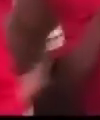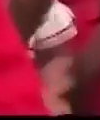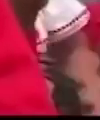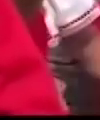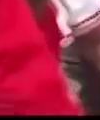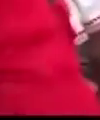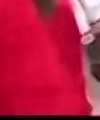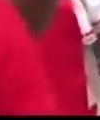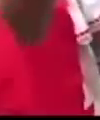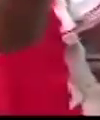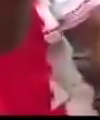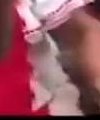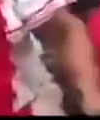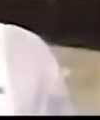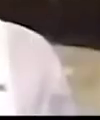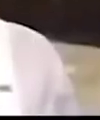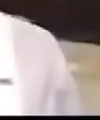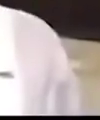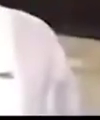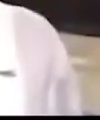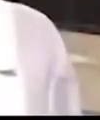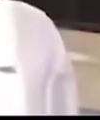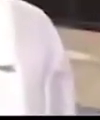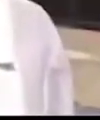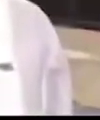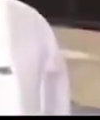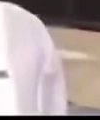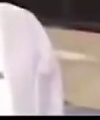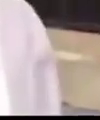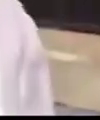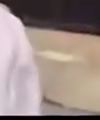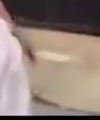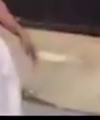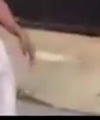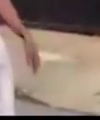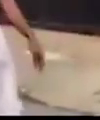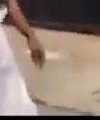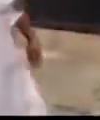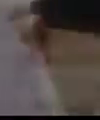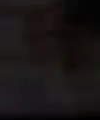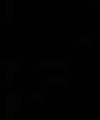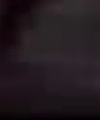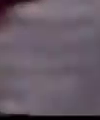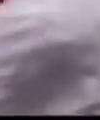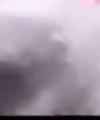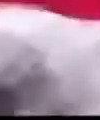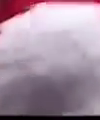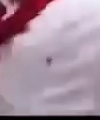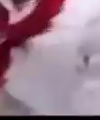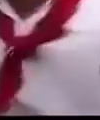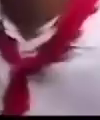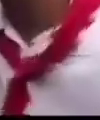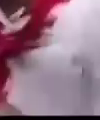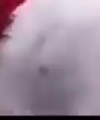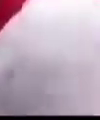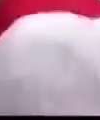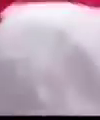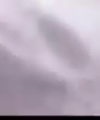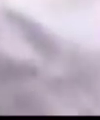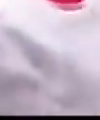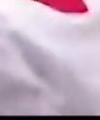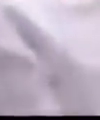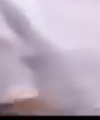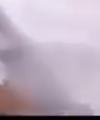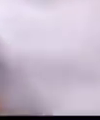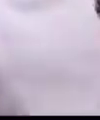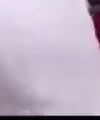es exaltación. El baile del Culepuya es el baile más bonito y elegante de los tambores de Venezuela.